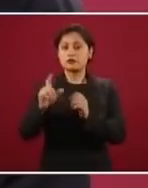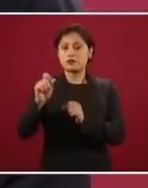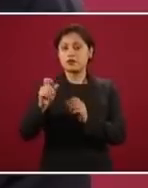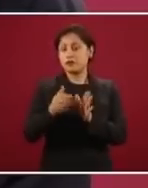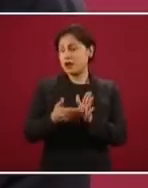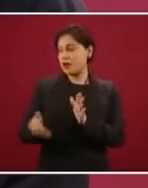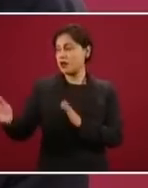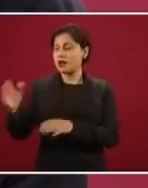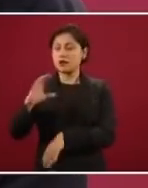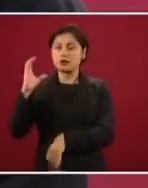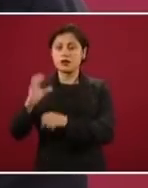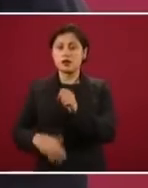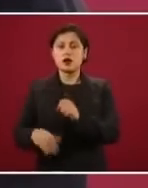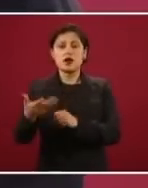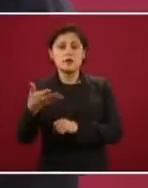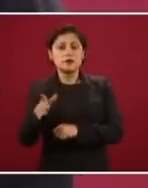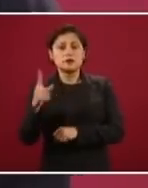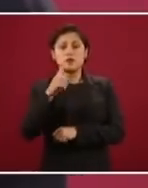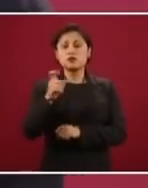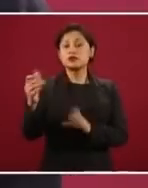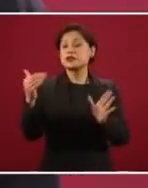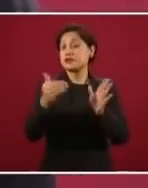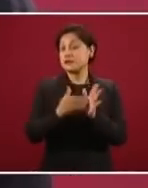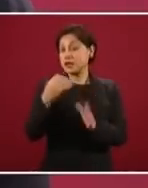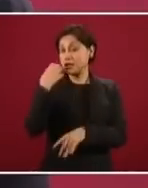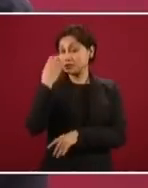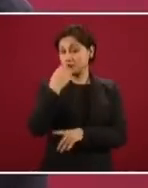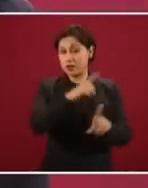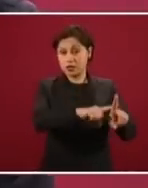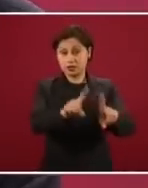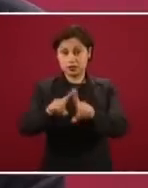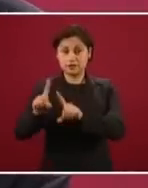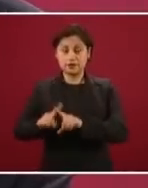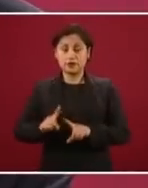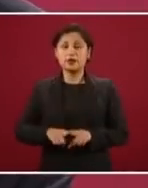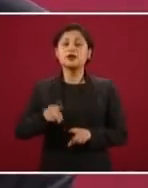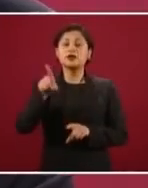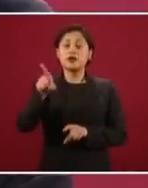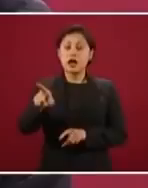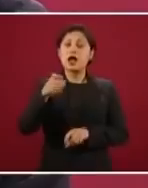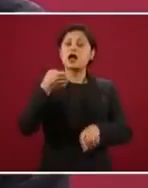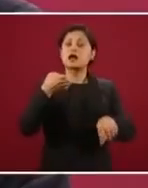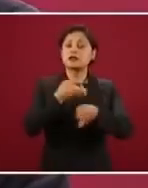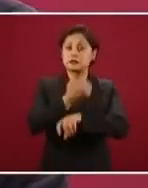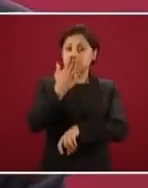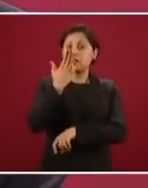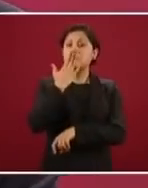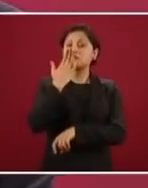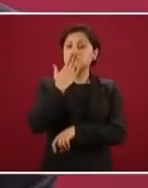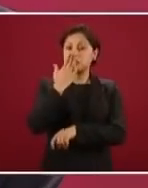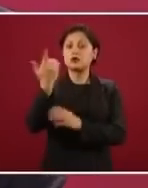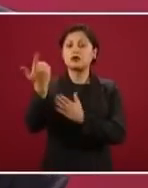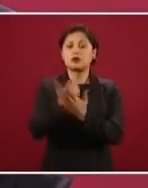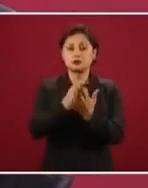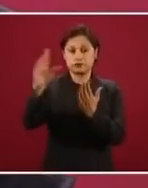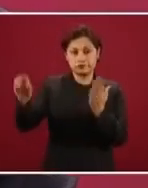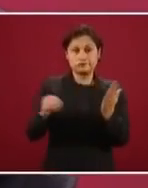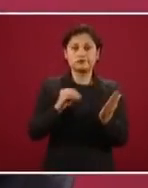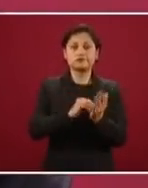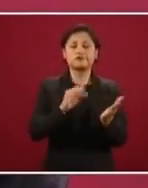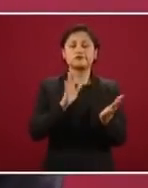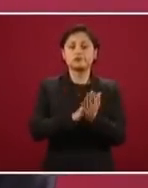y se va a incluir las escuelas de sonora y es una de las formas